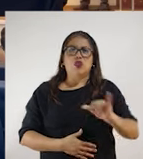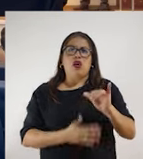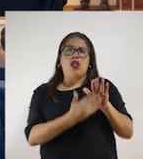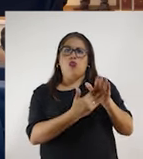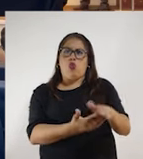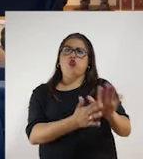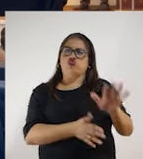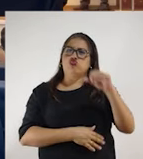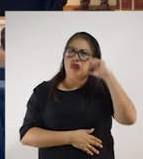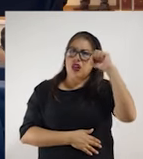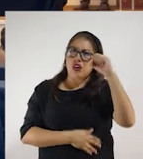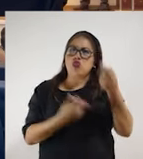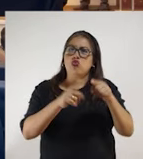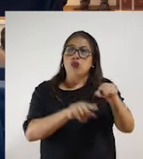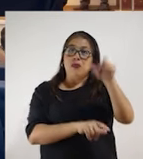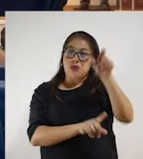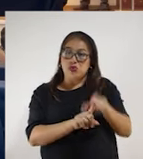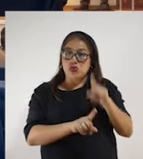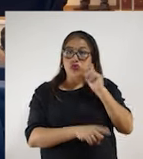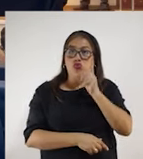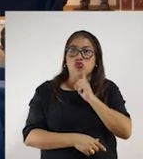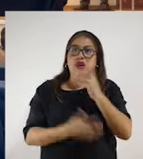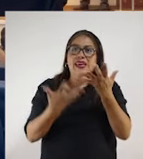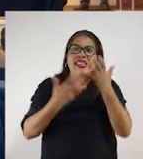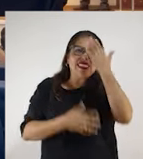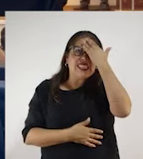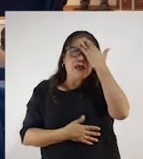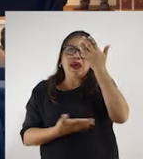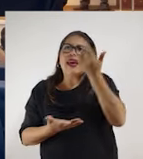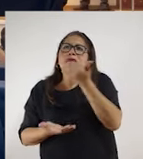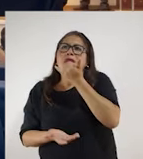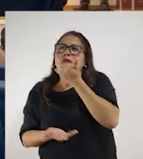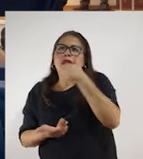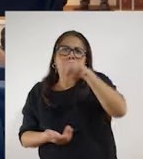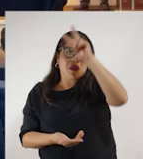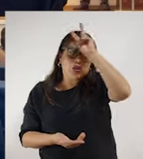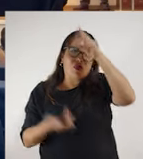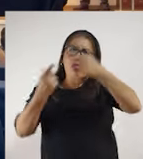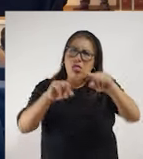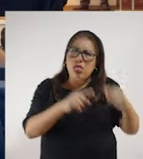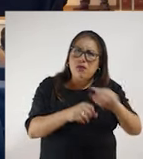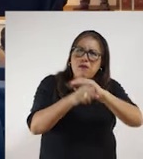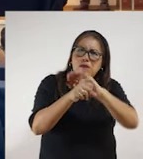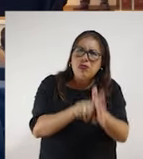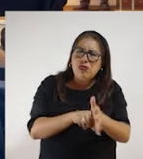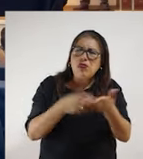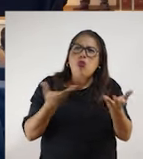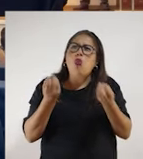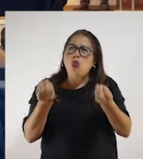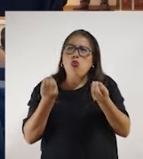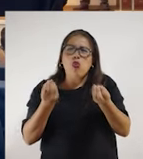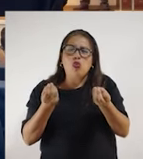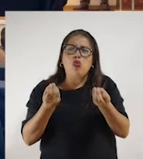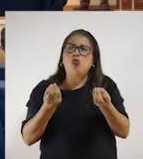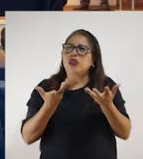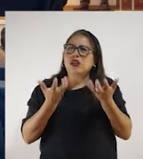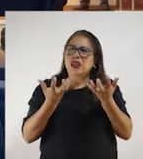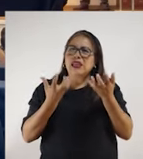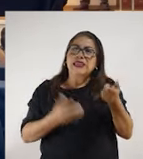veía vulnerado cuando la persona quería saber qué pasaba en el país? ¿Qué pasaba en ese